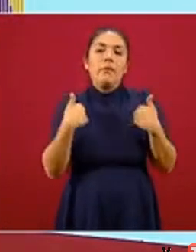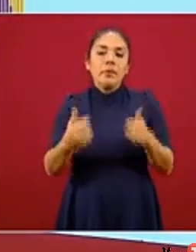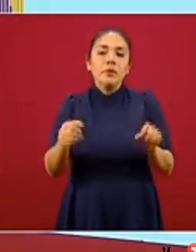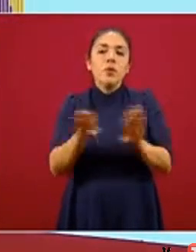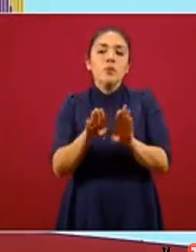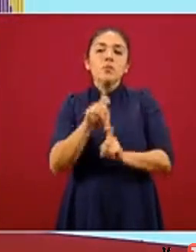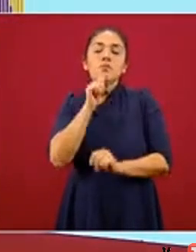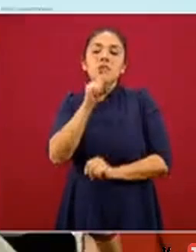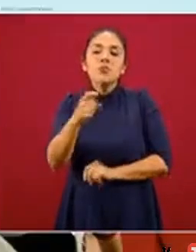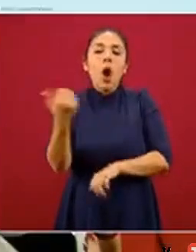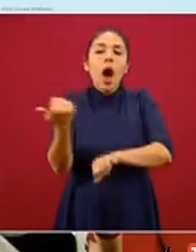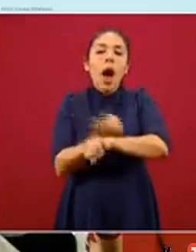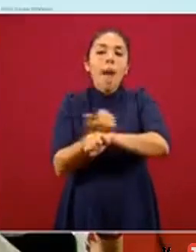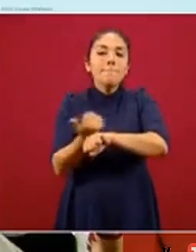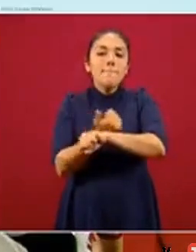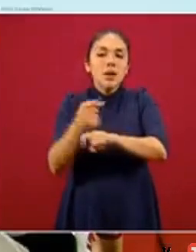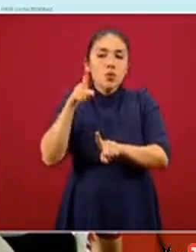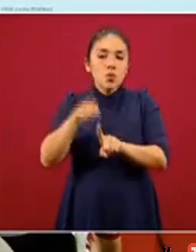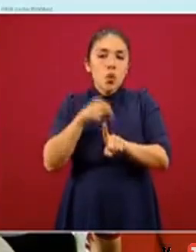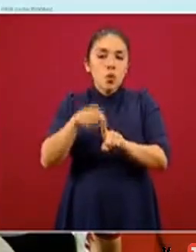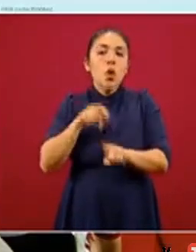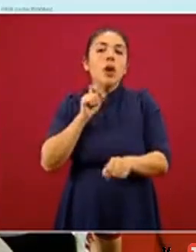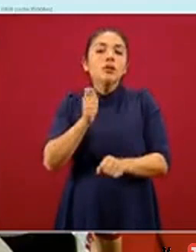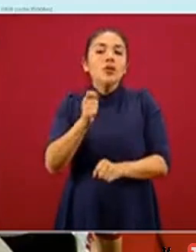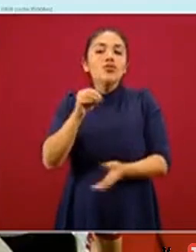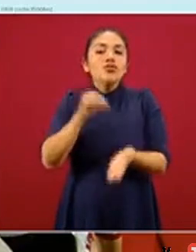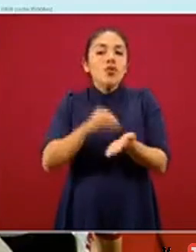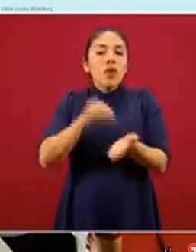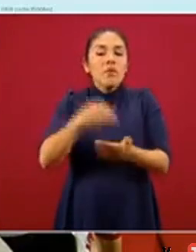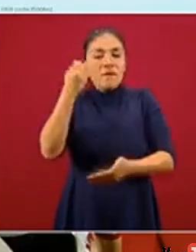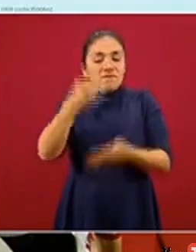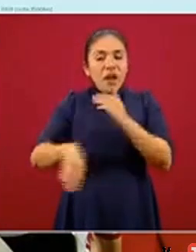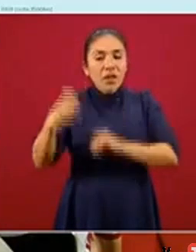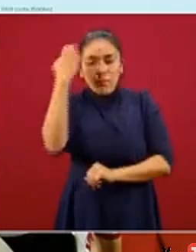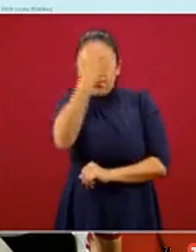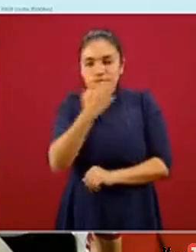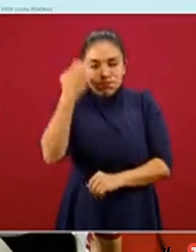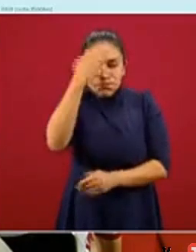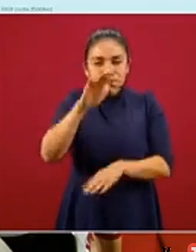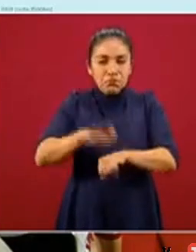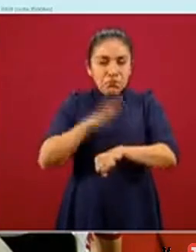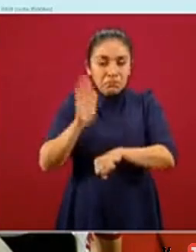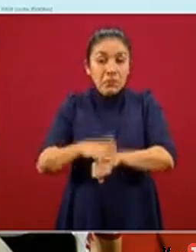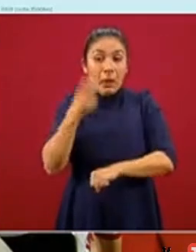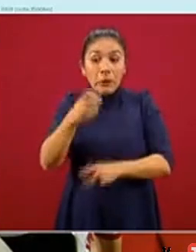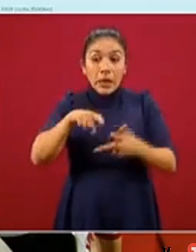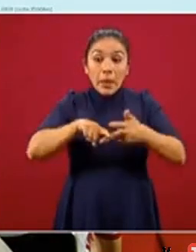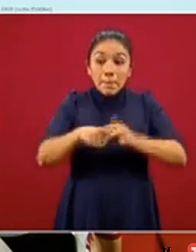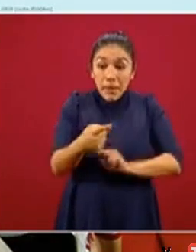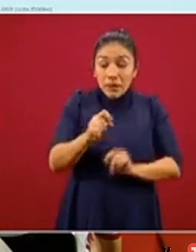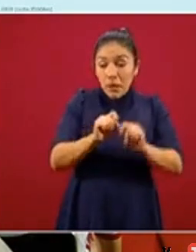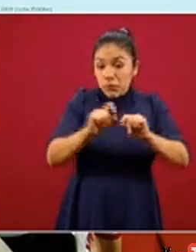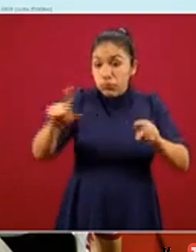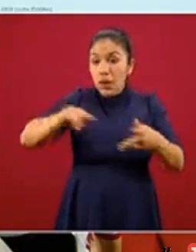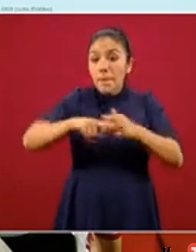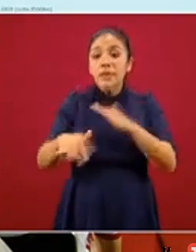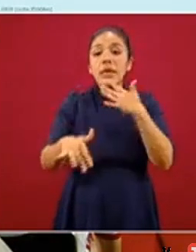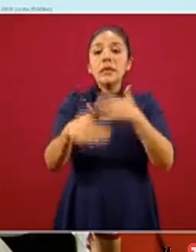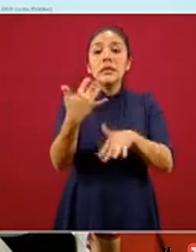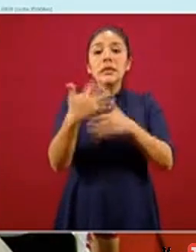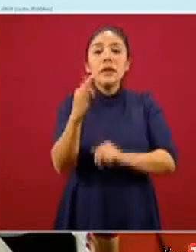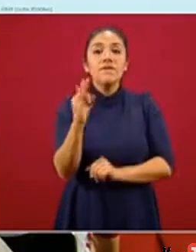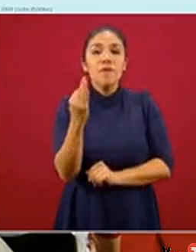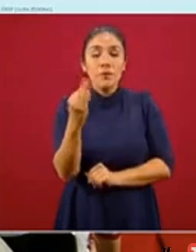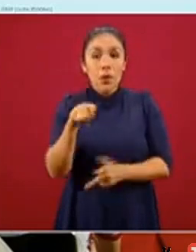misma zona amarilla de los casos que están todavía en proceso. Esta gráfica empezó el 15 de